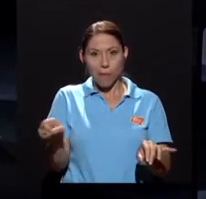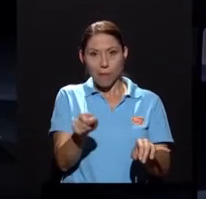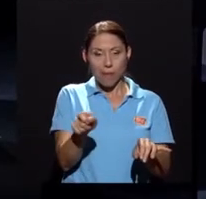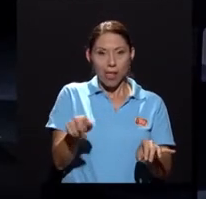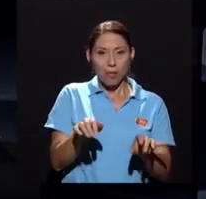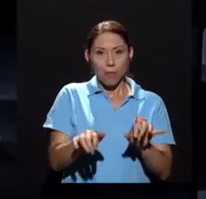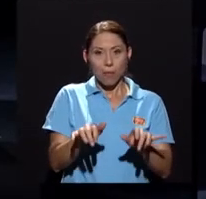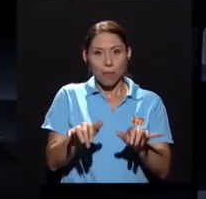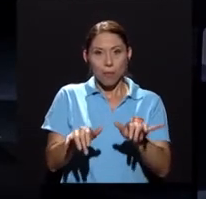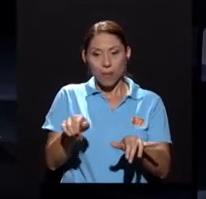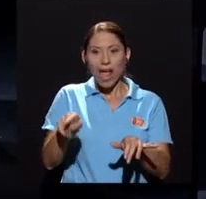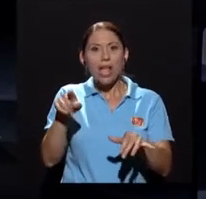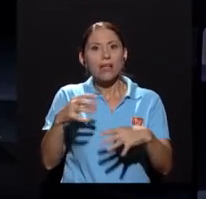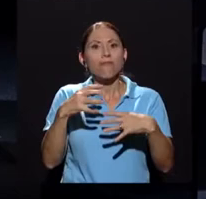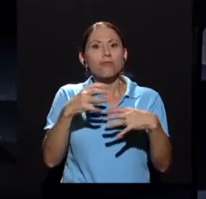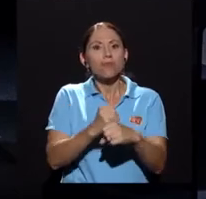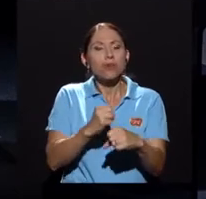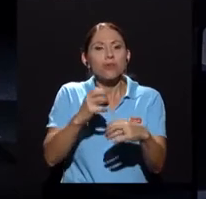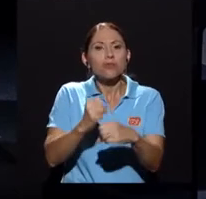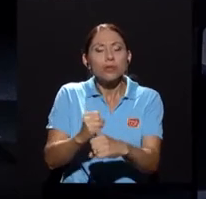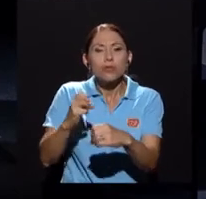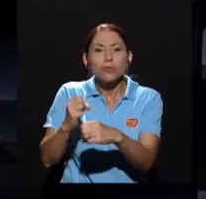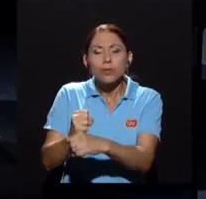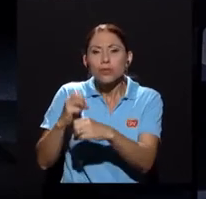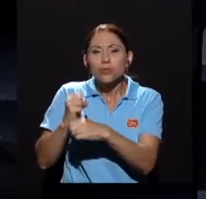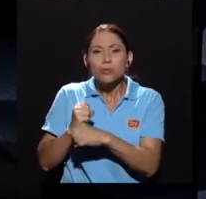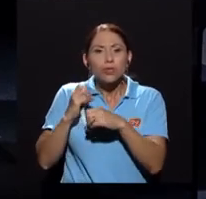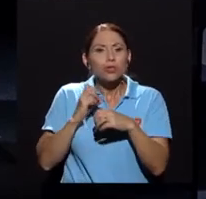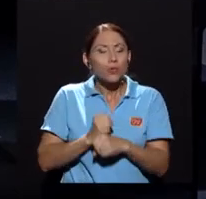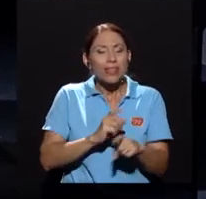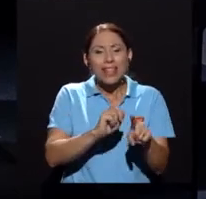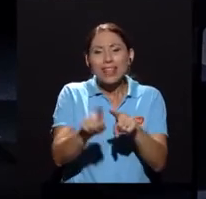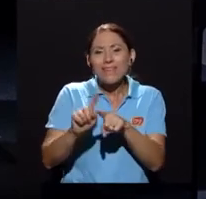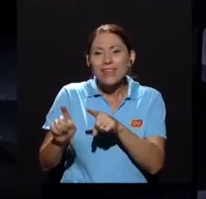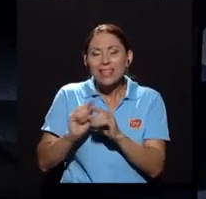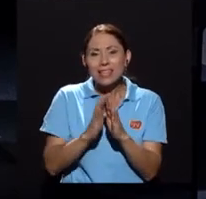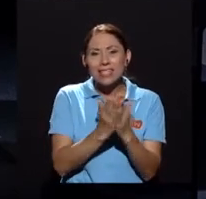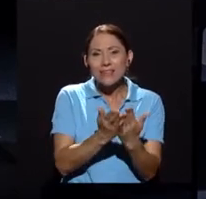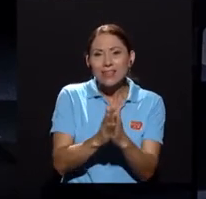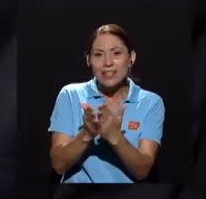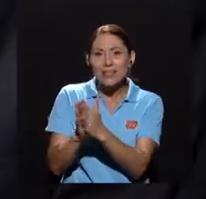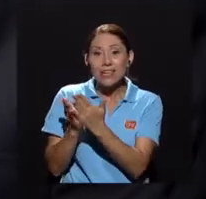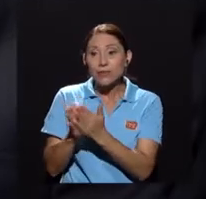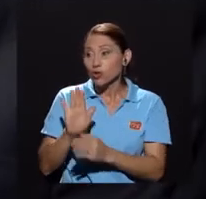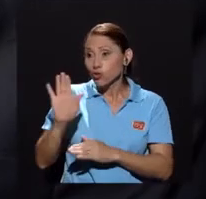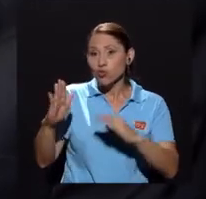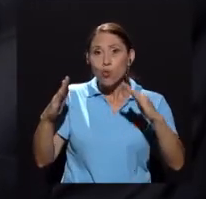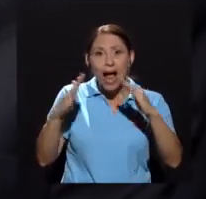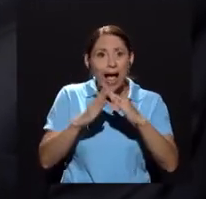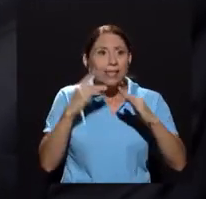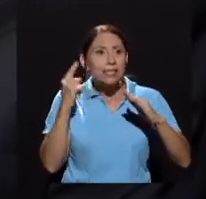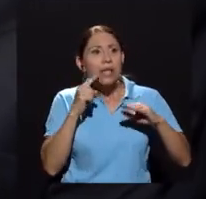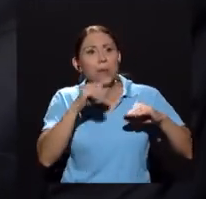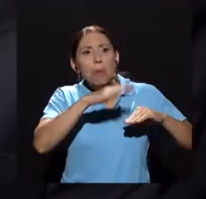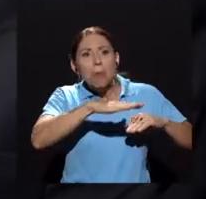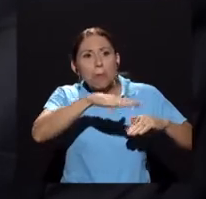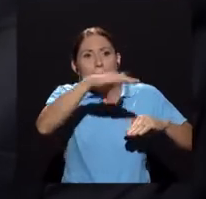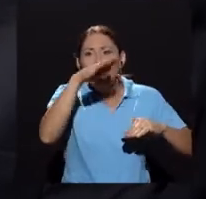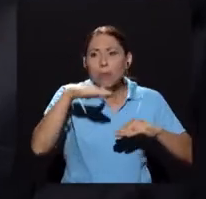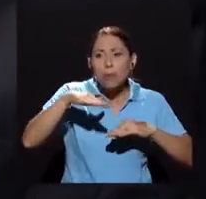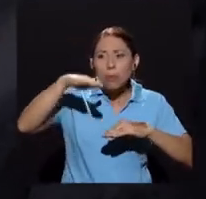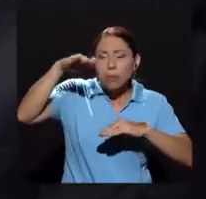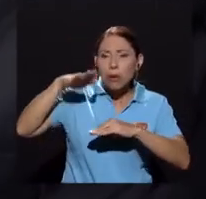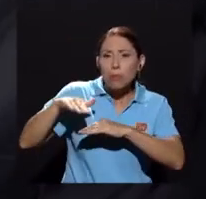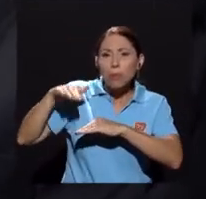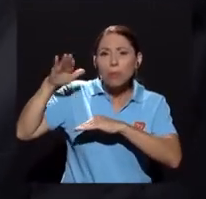citas de libros y libros que compraba y eran esquivas de libros verdad por toda la casa donde él realmente iba